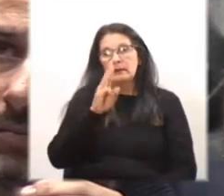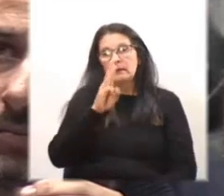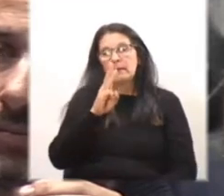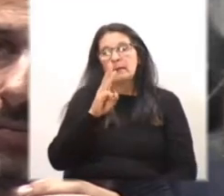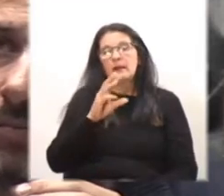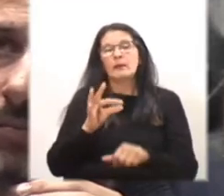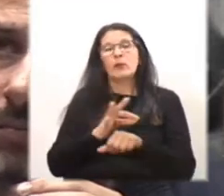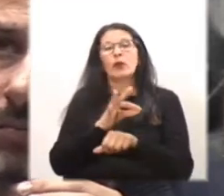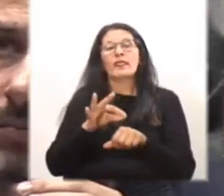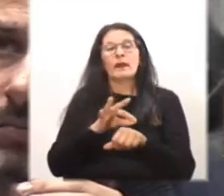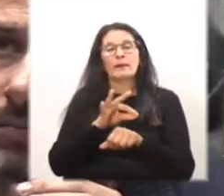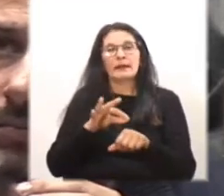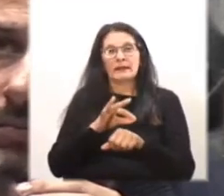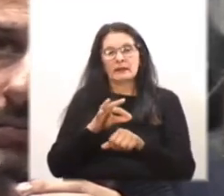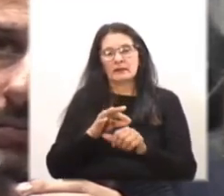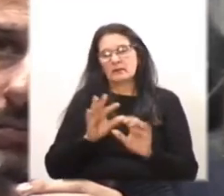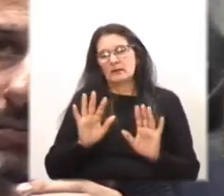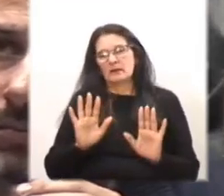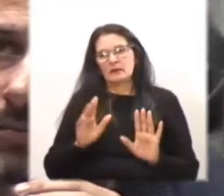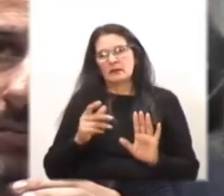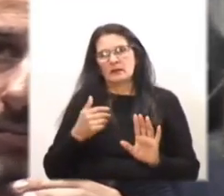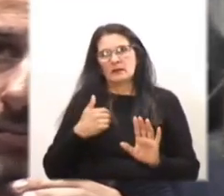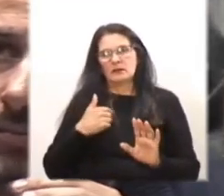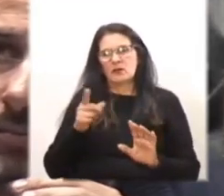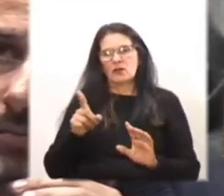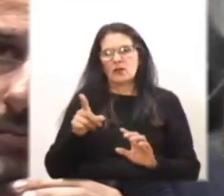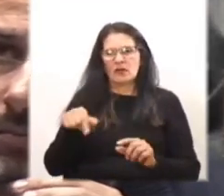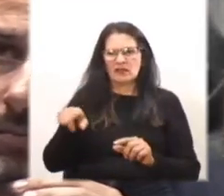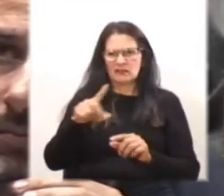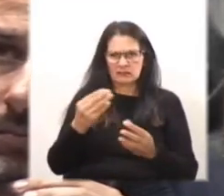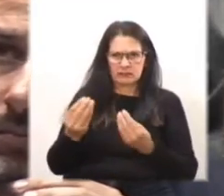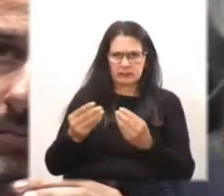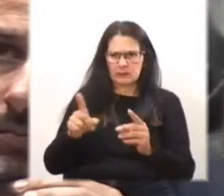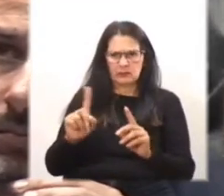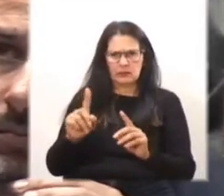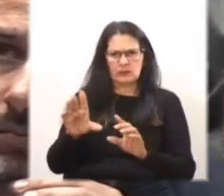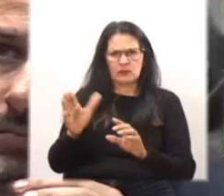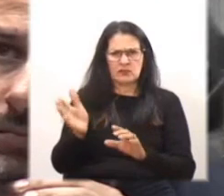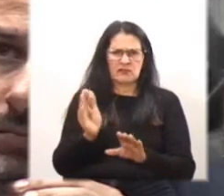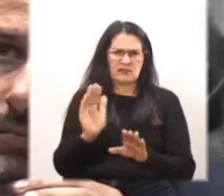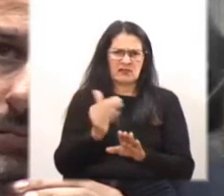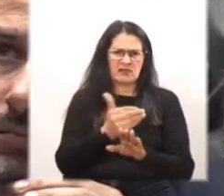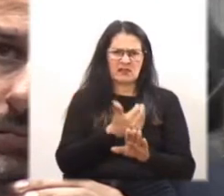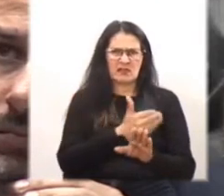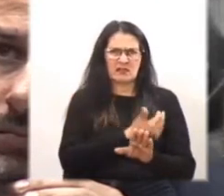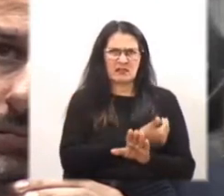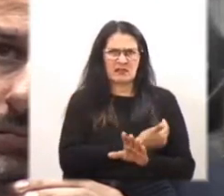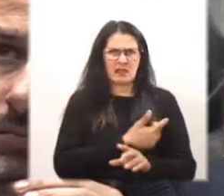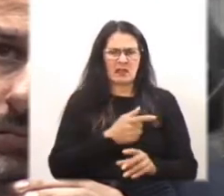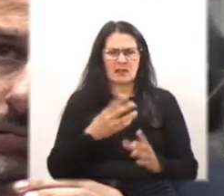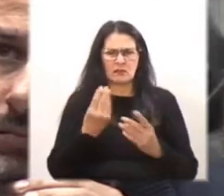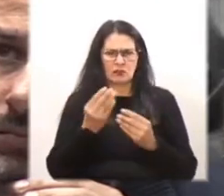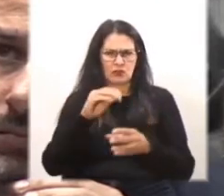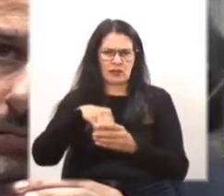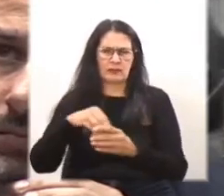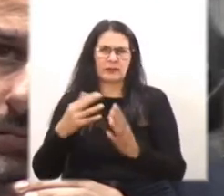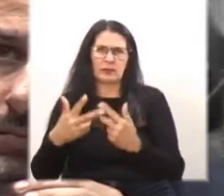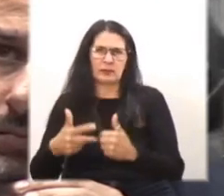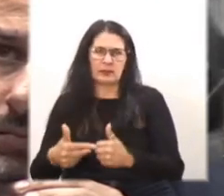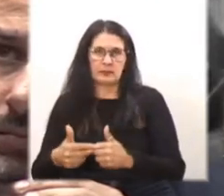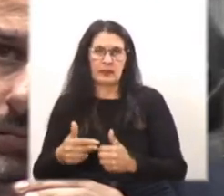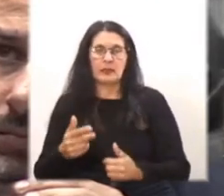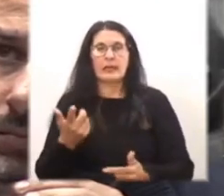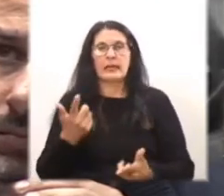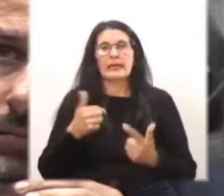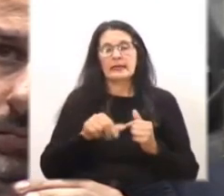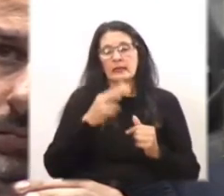Bordaberry, decidió retirar los cargos de confianza que le correspondían al Partido Colorado en varios organismos. Y en el